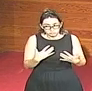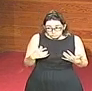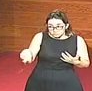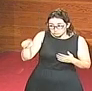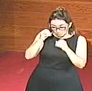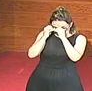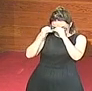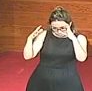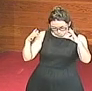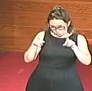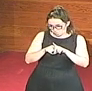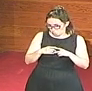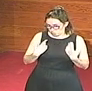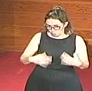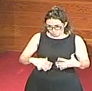demoledor.